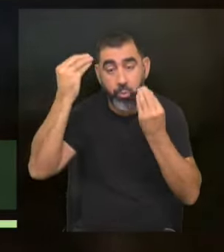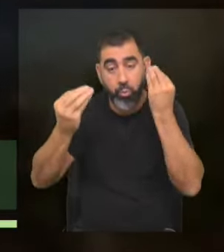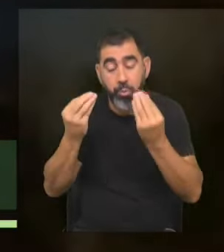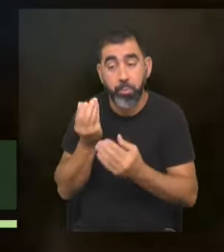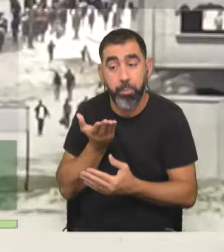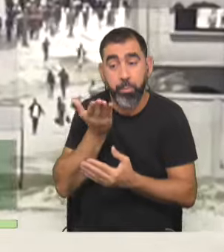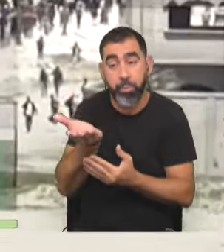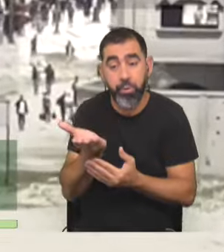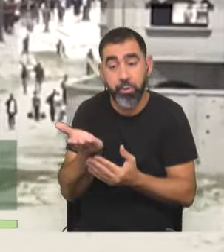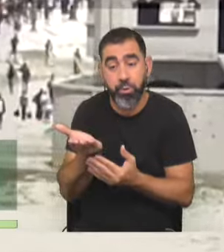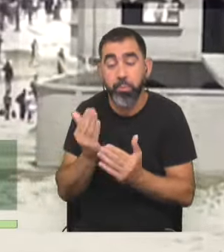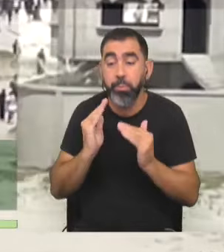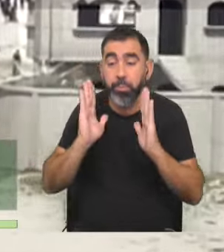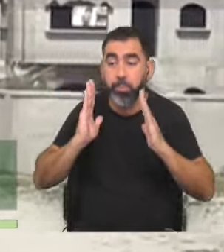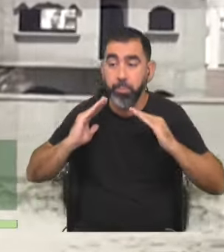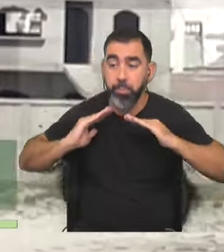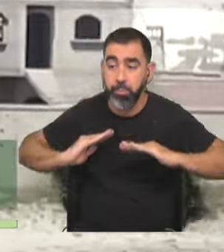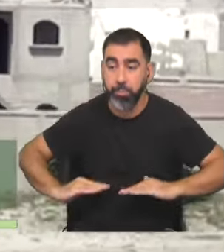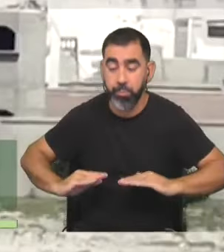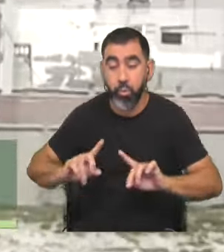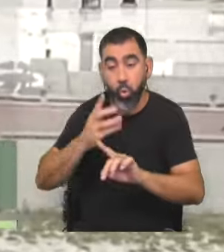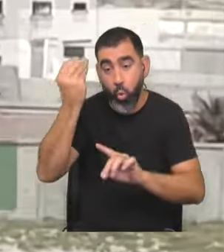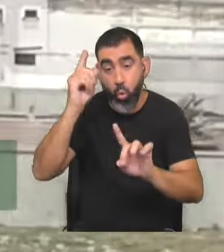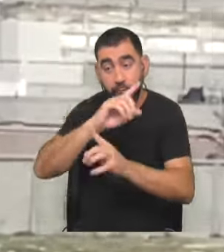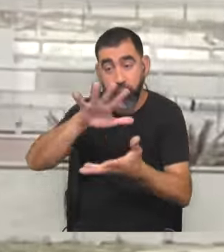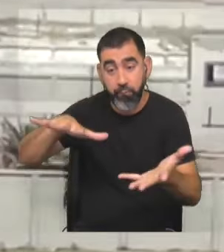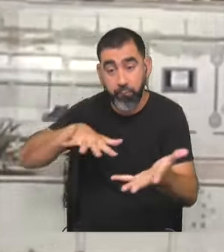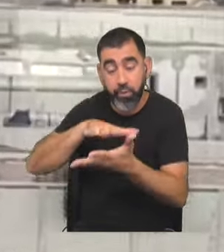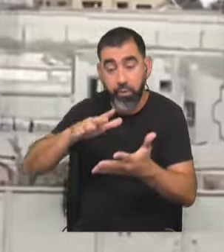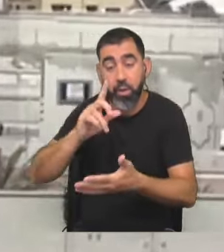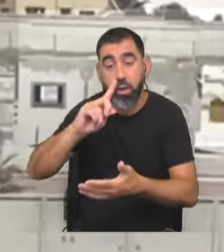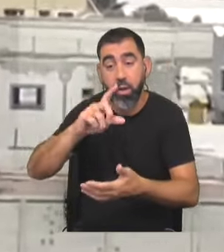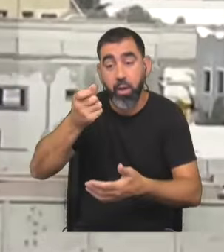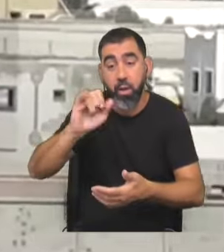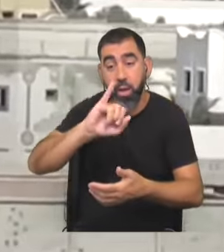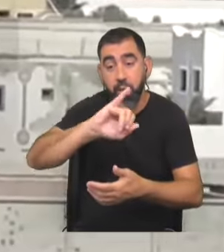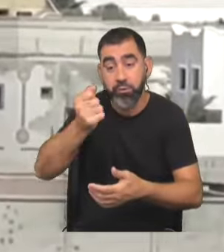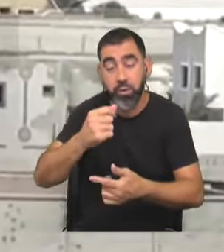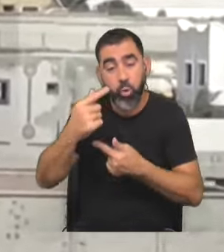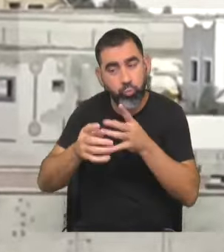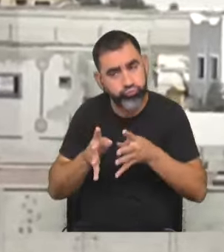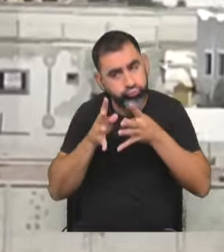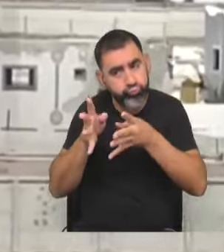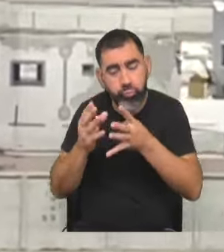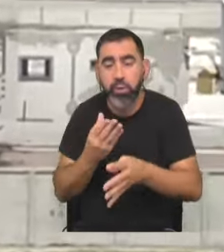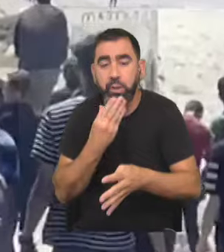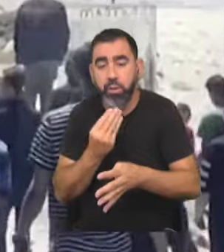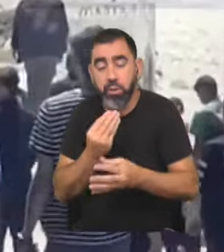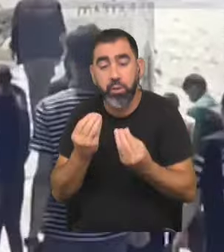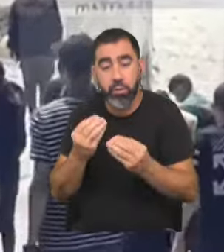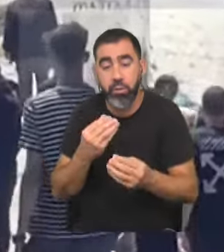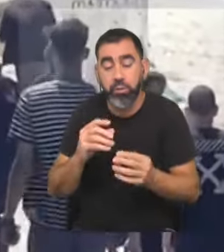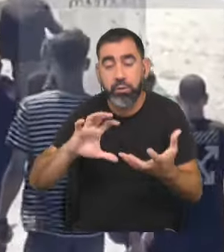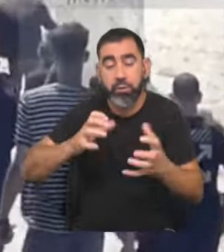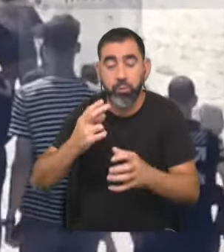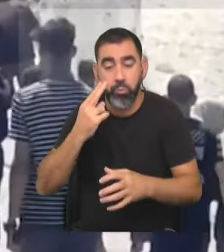petición unánime de moderación máxima sin olvidarse de la situación de la franja de gaza donde continúa la ofensiva israelí como causa última de